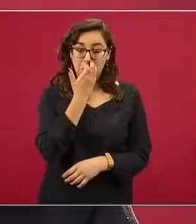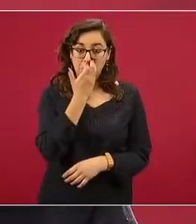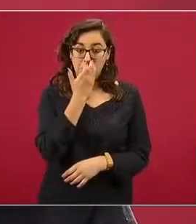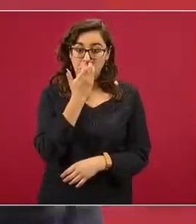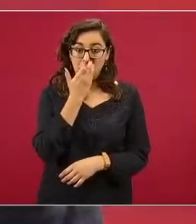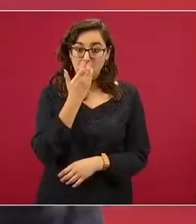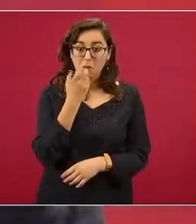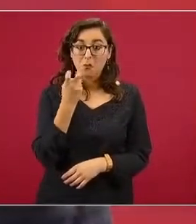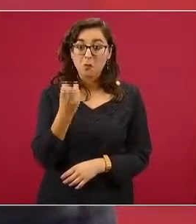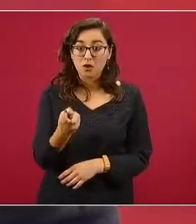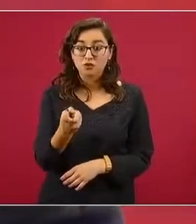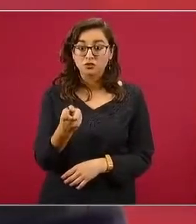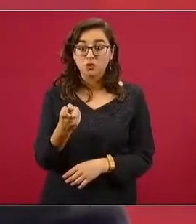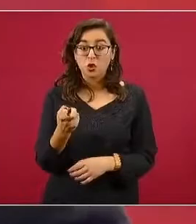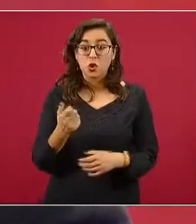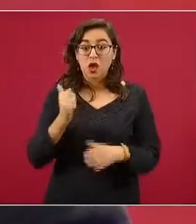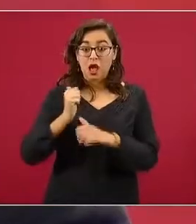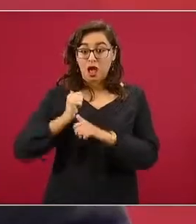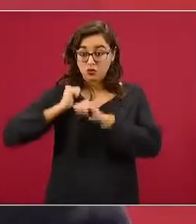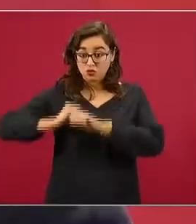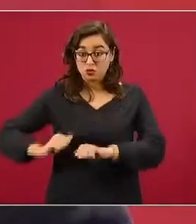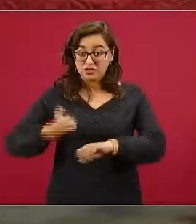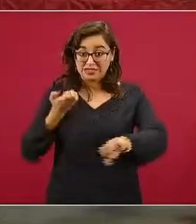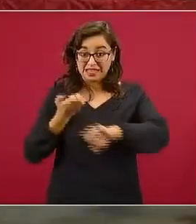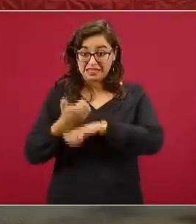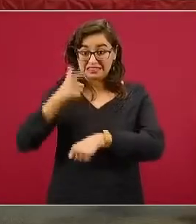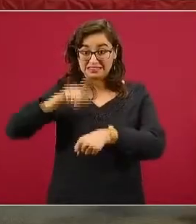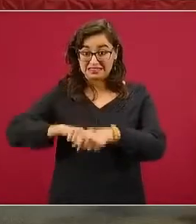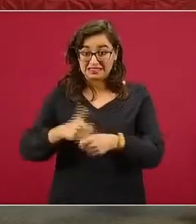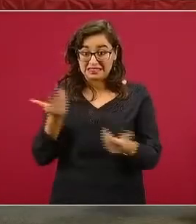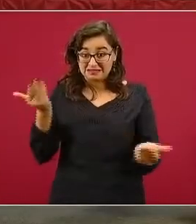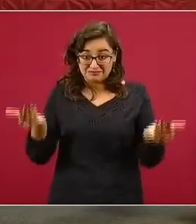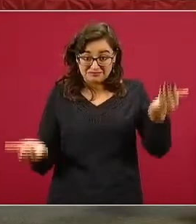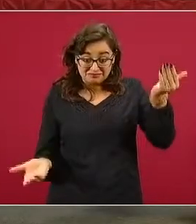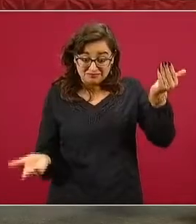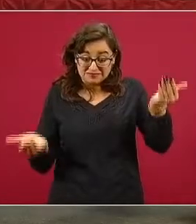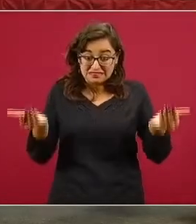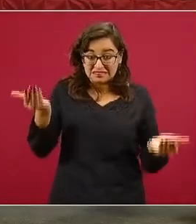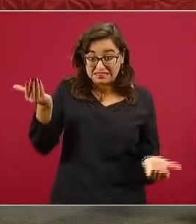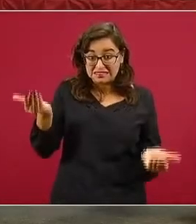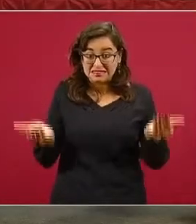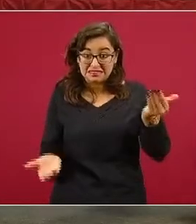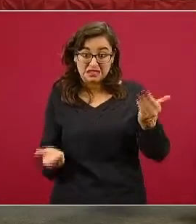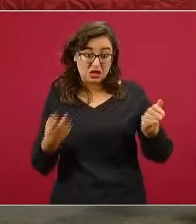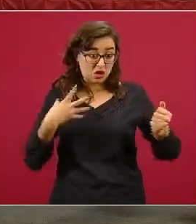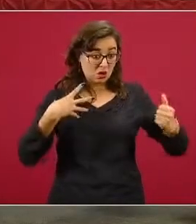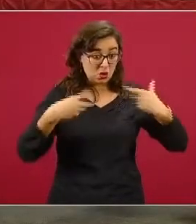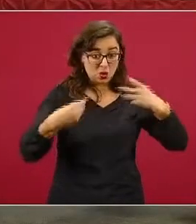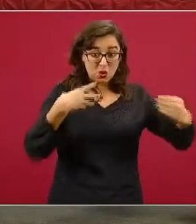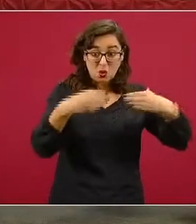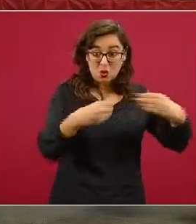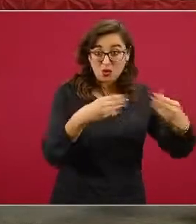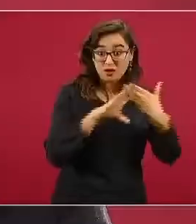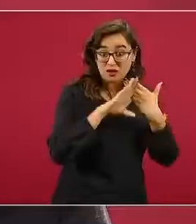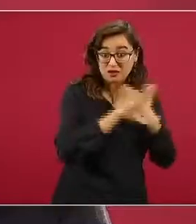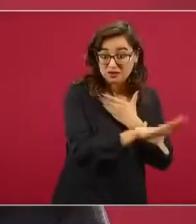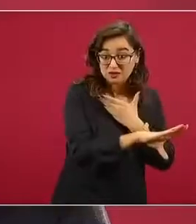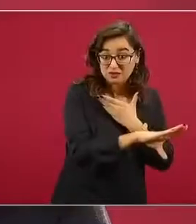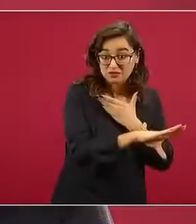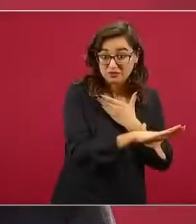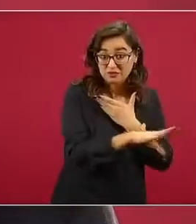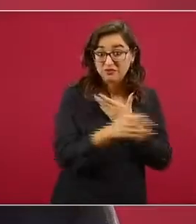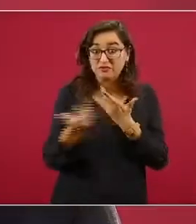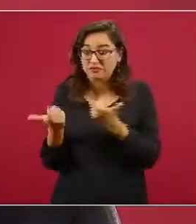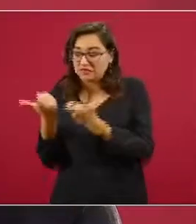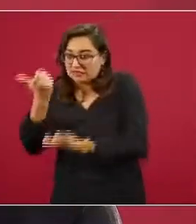una autoridad estatal encontrar el punto de balance entre evitar los contagios y que